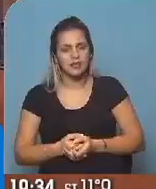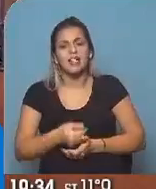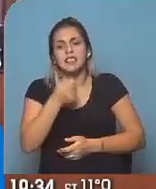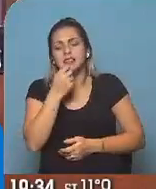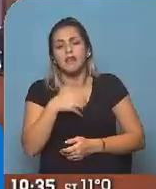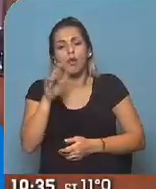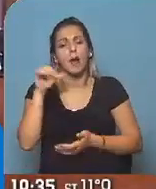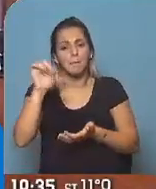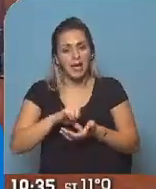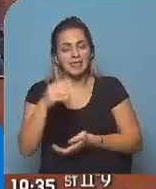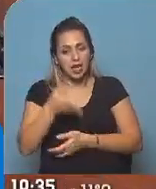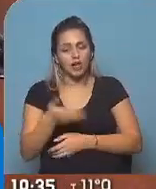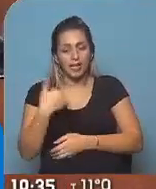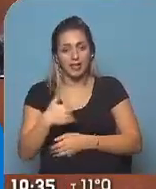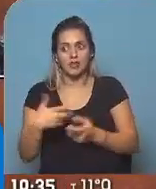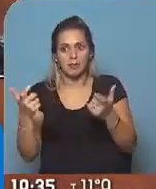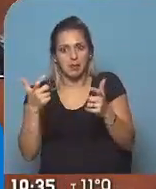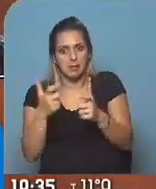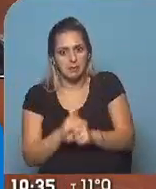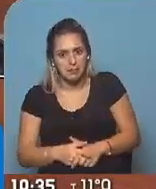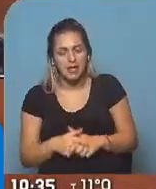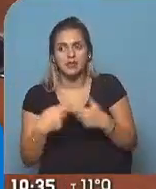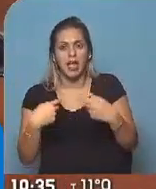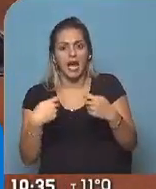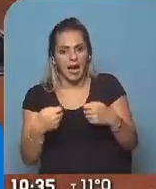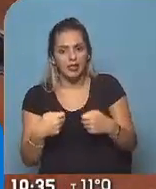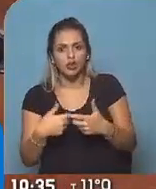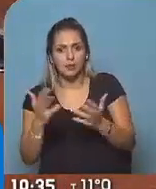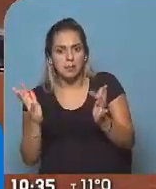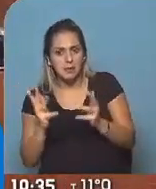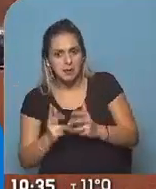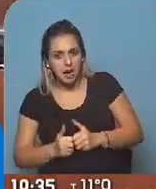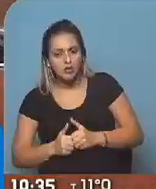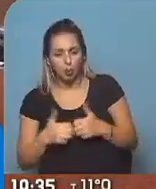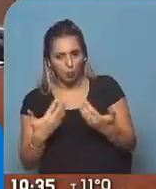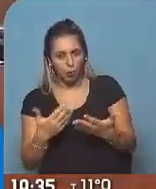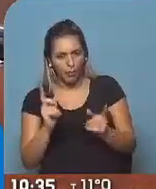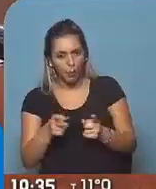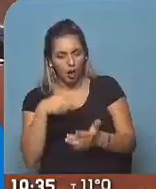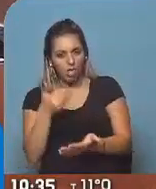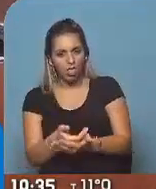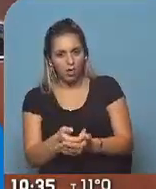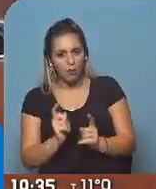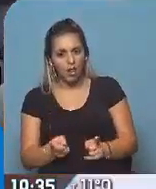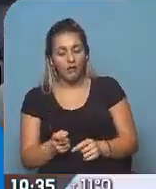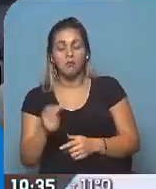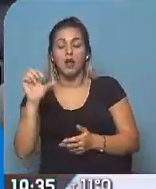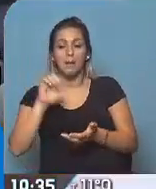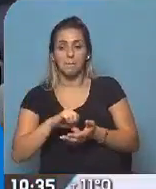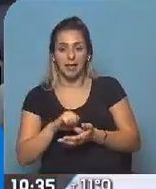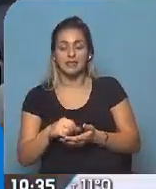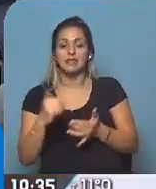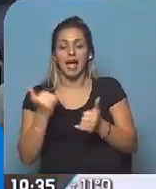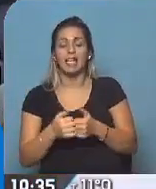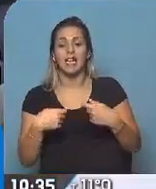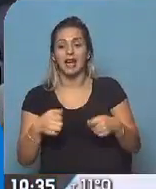si el país en este momento de recortes de gastos puede avanzar y concretarlo. Bueno, en el país donde hay recorte